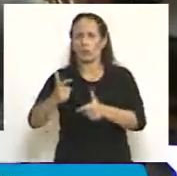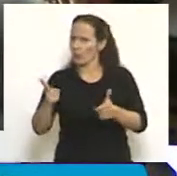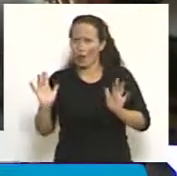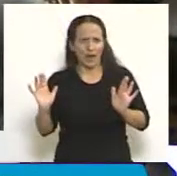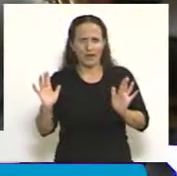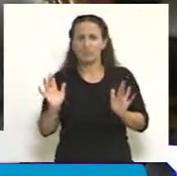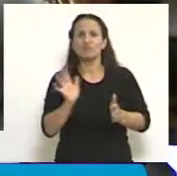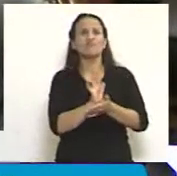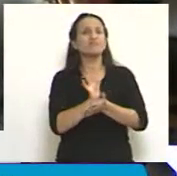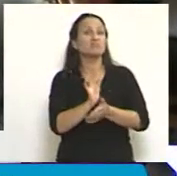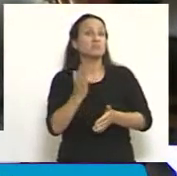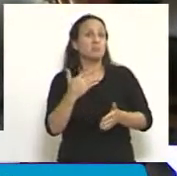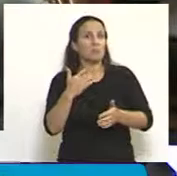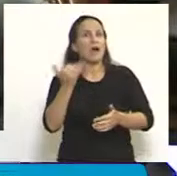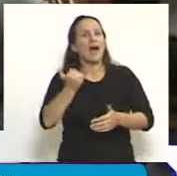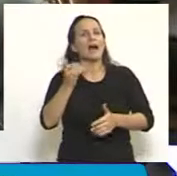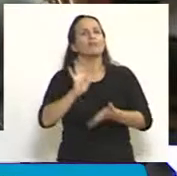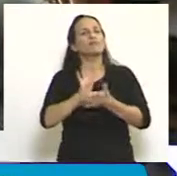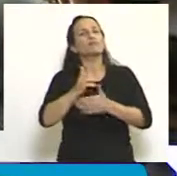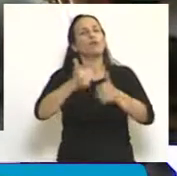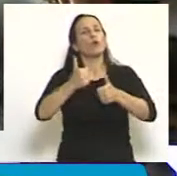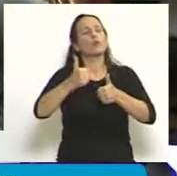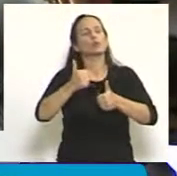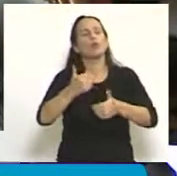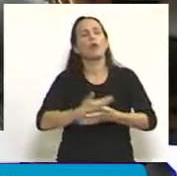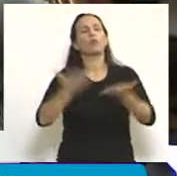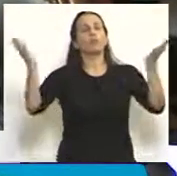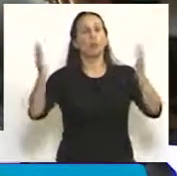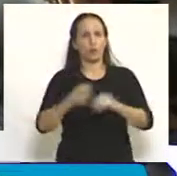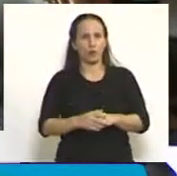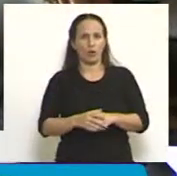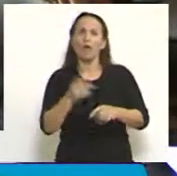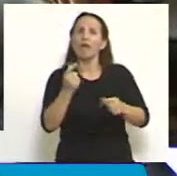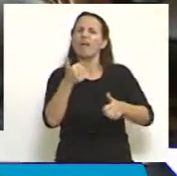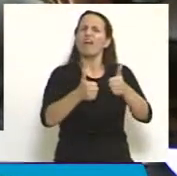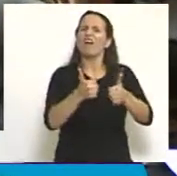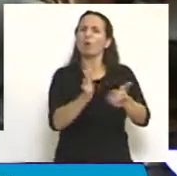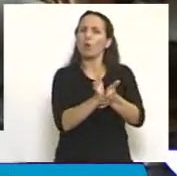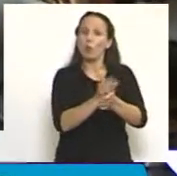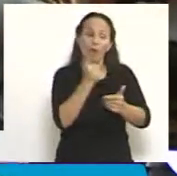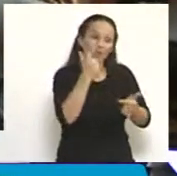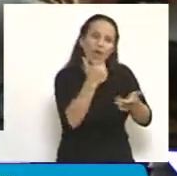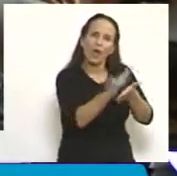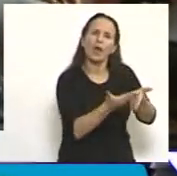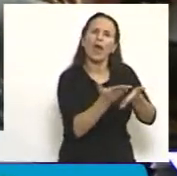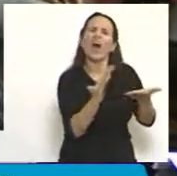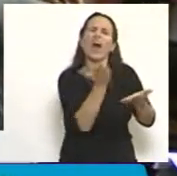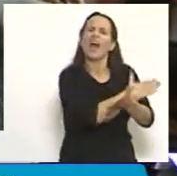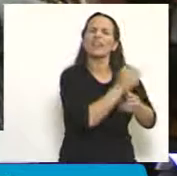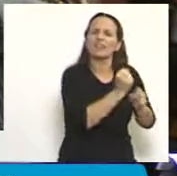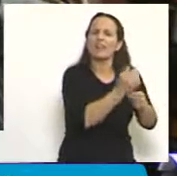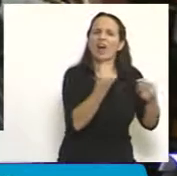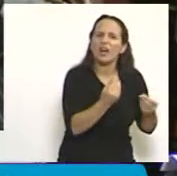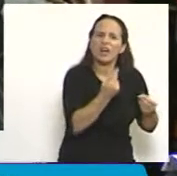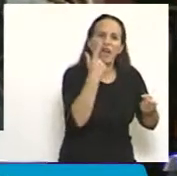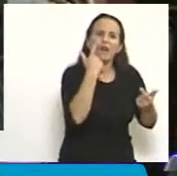fiscales de mayor proximidad en la posibilidad de ejercitar la acción